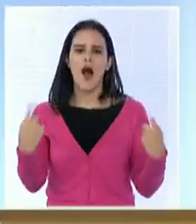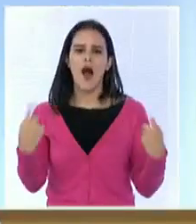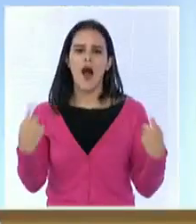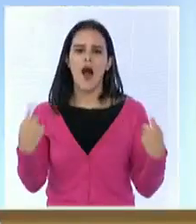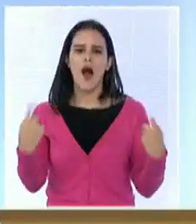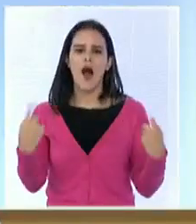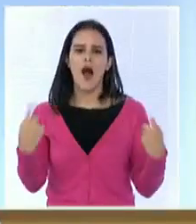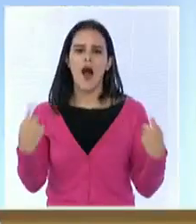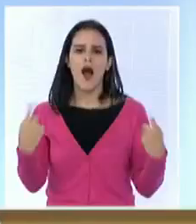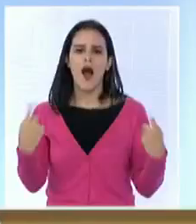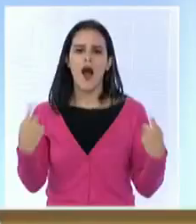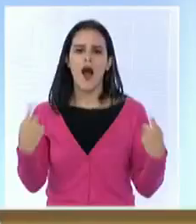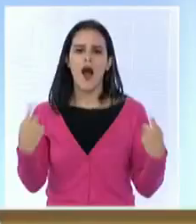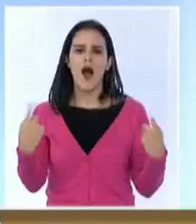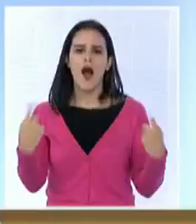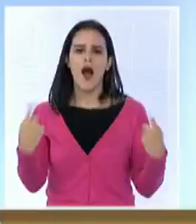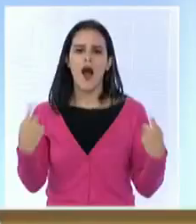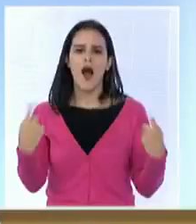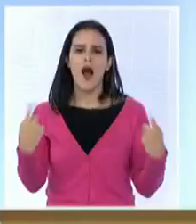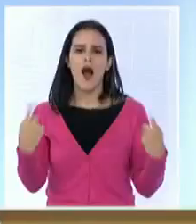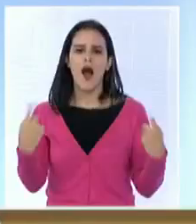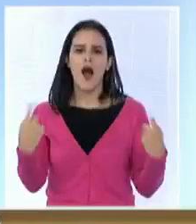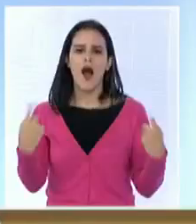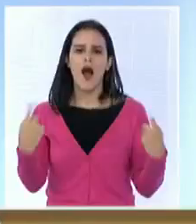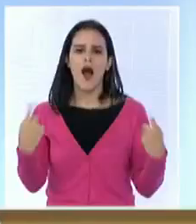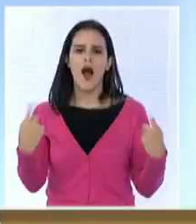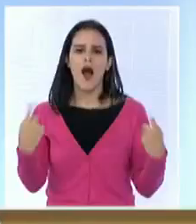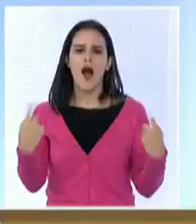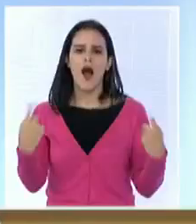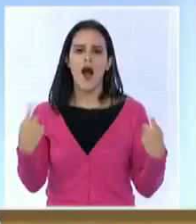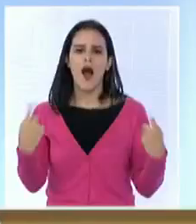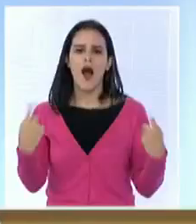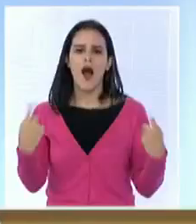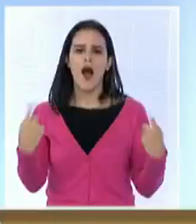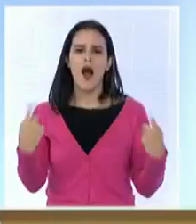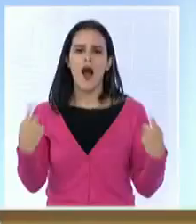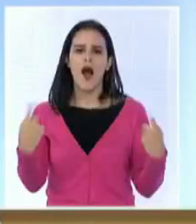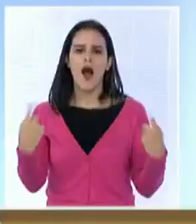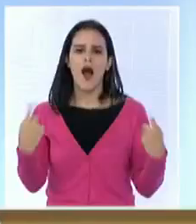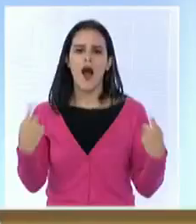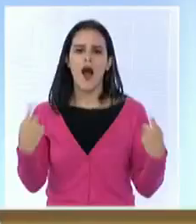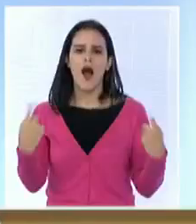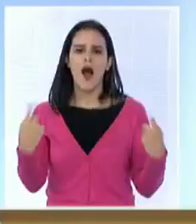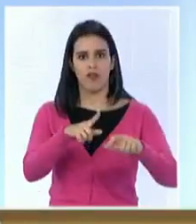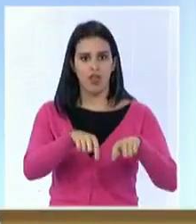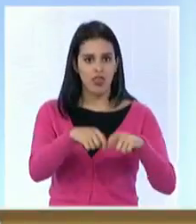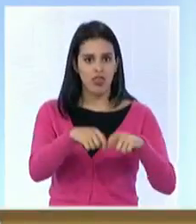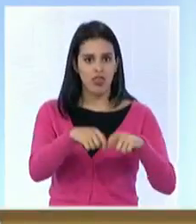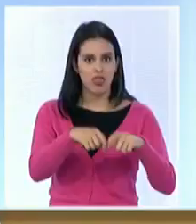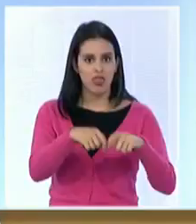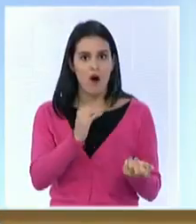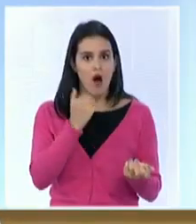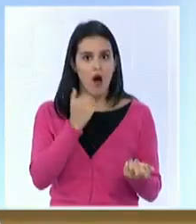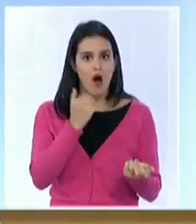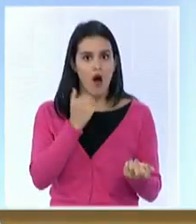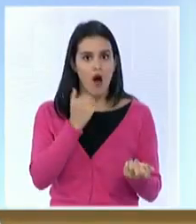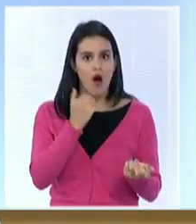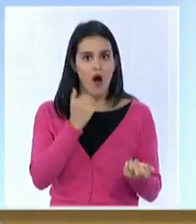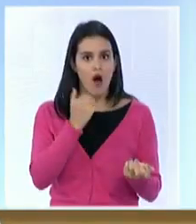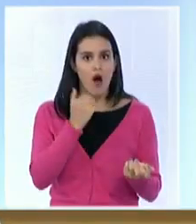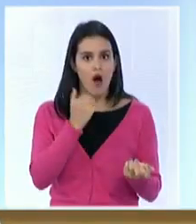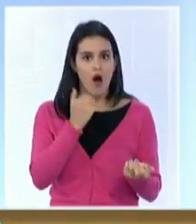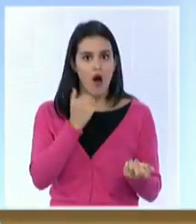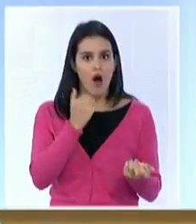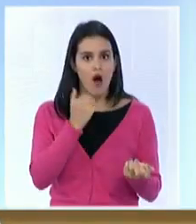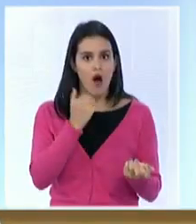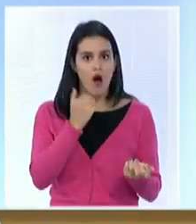alimentos para conservarlos, alimentarnos bien y no perder alimentos que podemos tener en nuestra nevera, pero no en